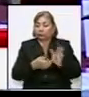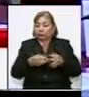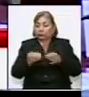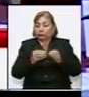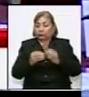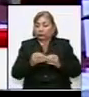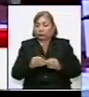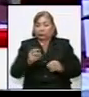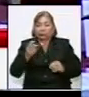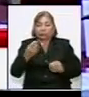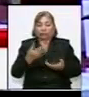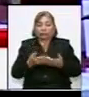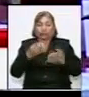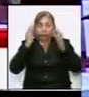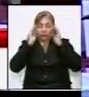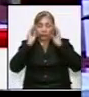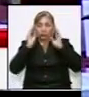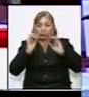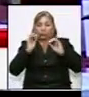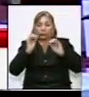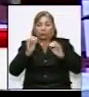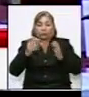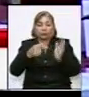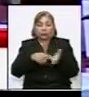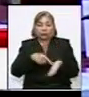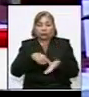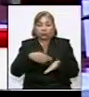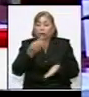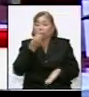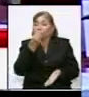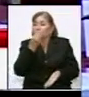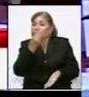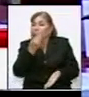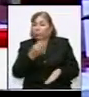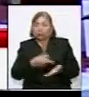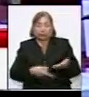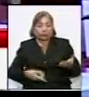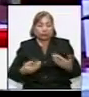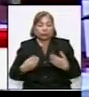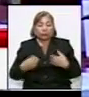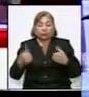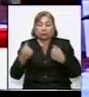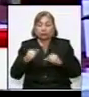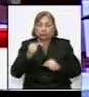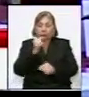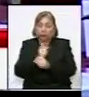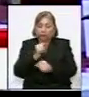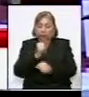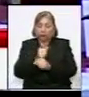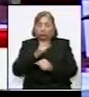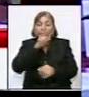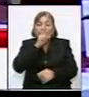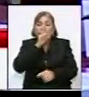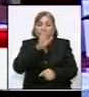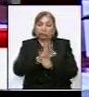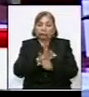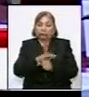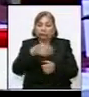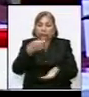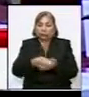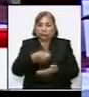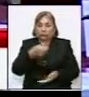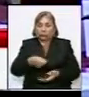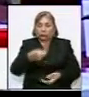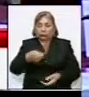el principio de oportunidad al deudor alimentario quien tendrá la posibilidad de trabajar y poder cumplir con todas sus obligaciones